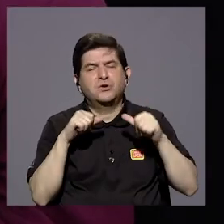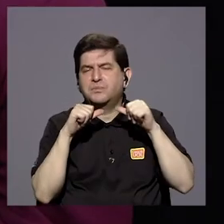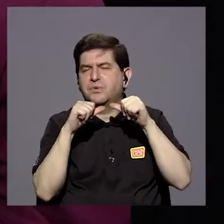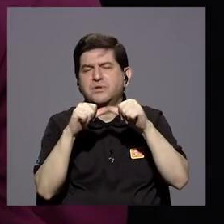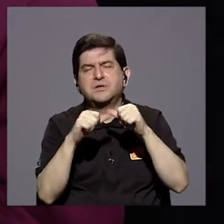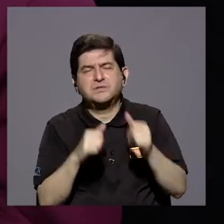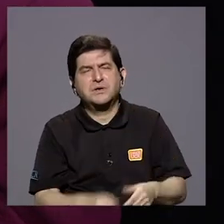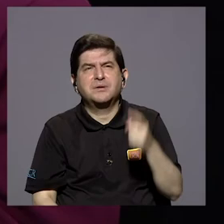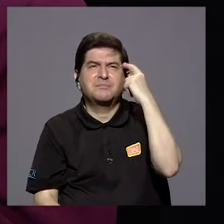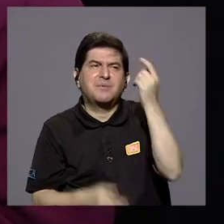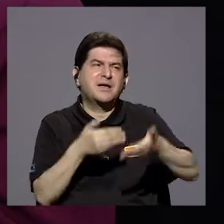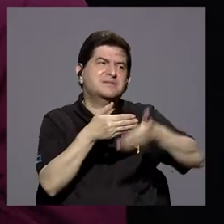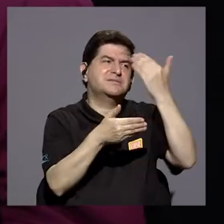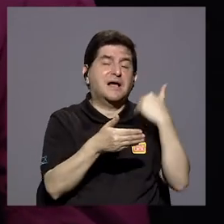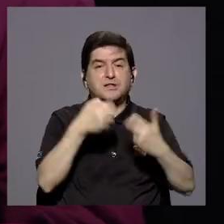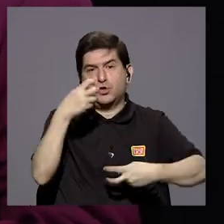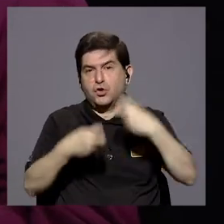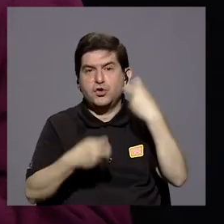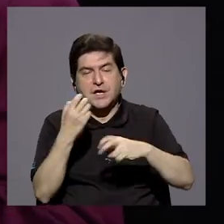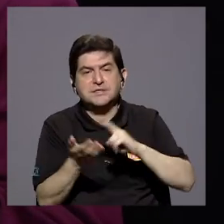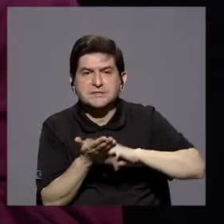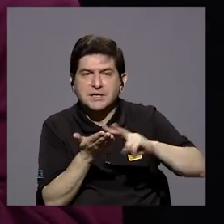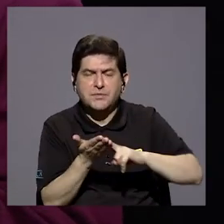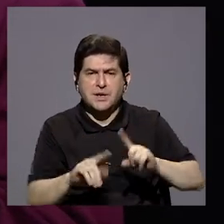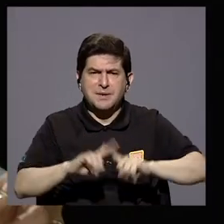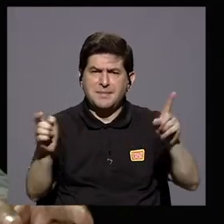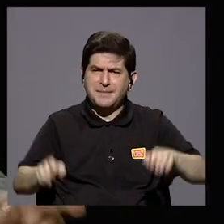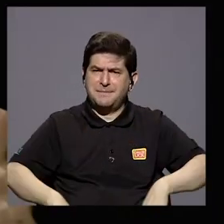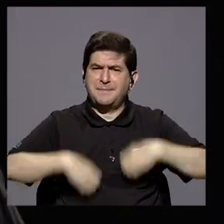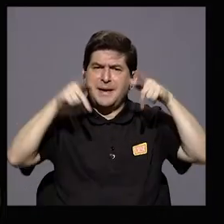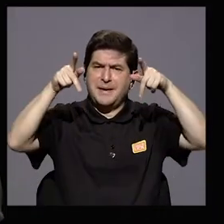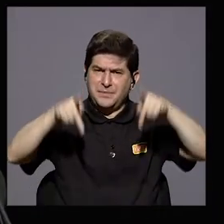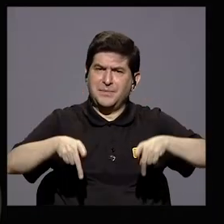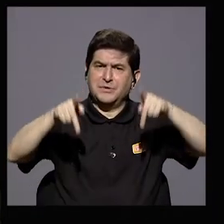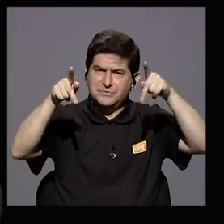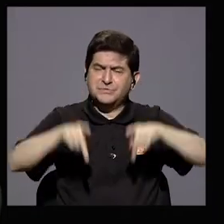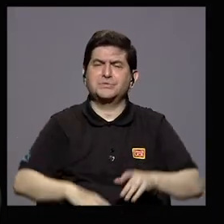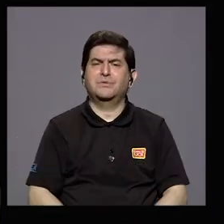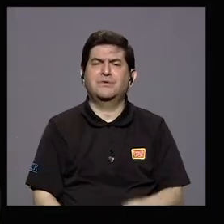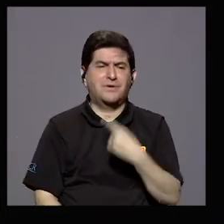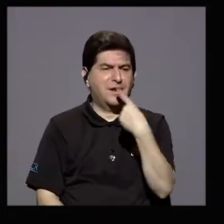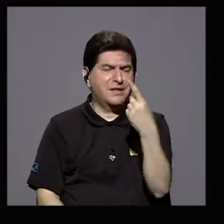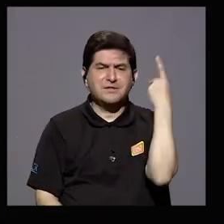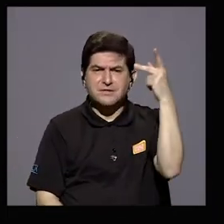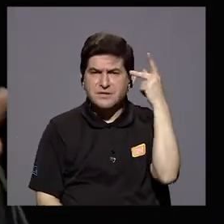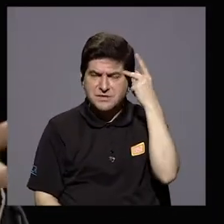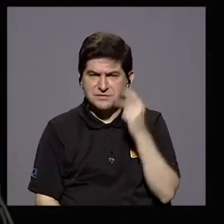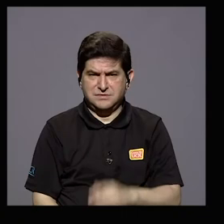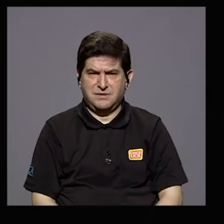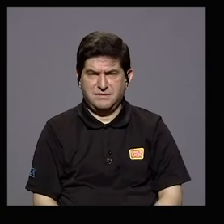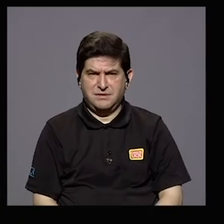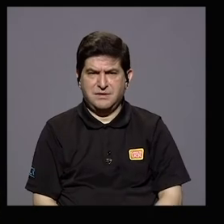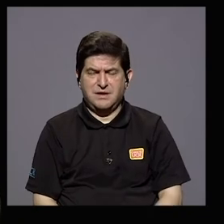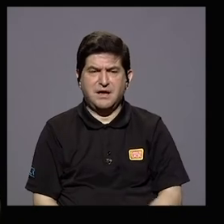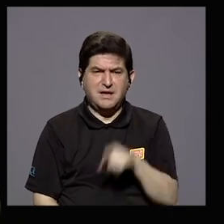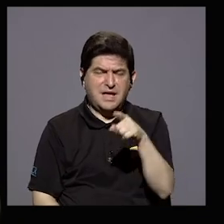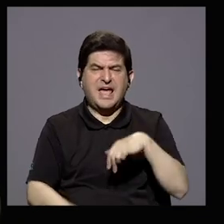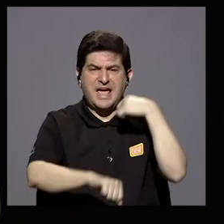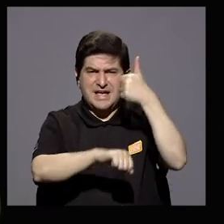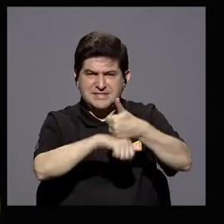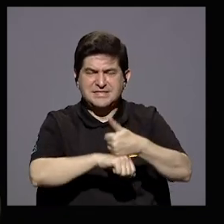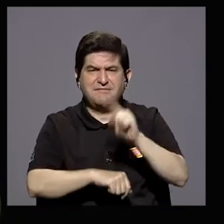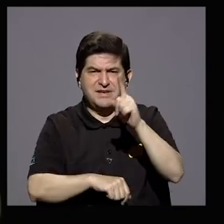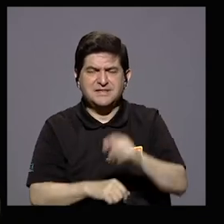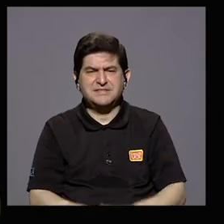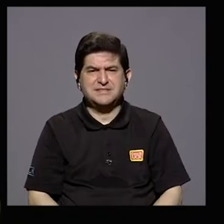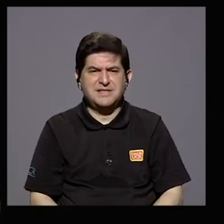seguir del pasado y ese es el problema de Liberación. Pero siempre existen personajes que dicen en la política ustedes que tiran línea.